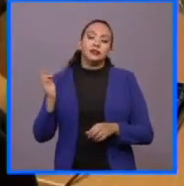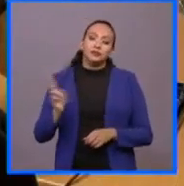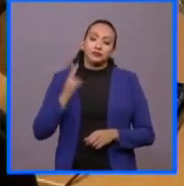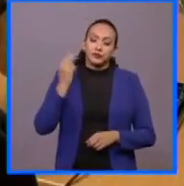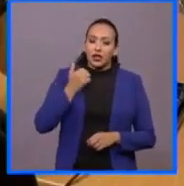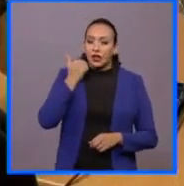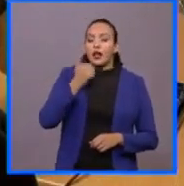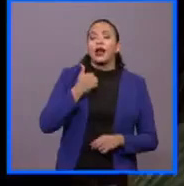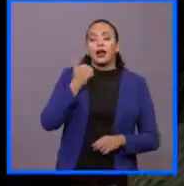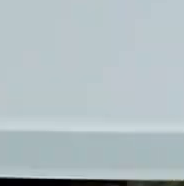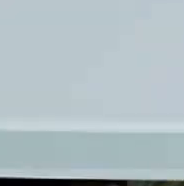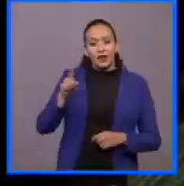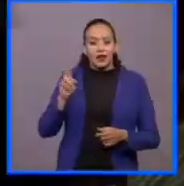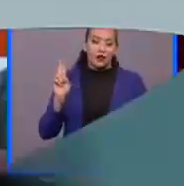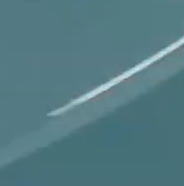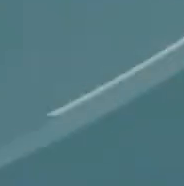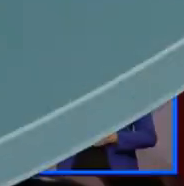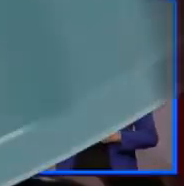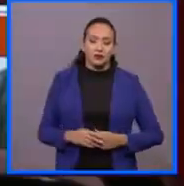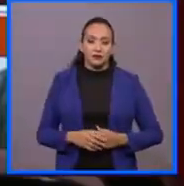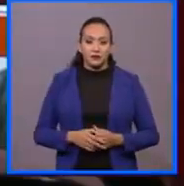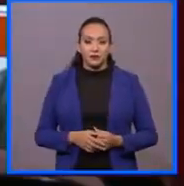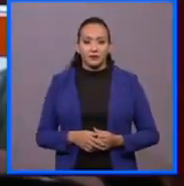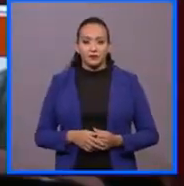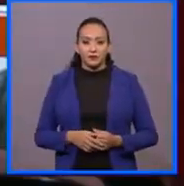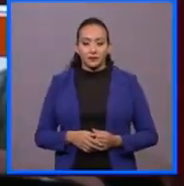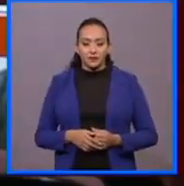de Buenos Aires.